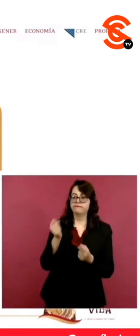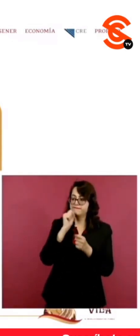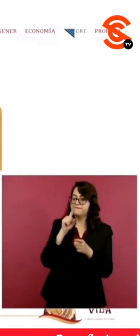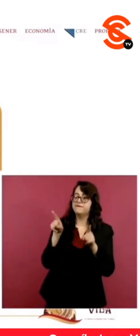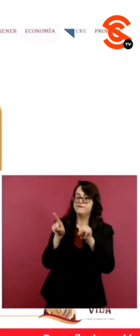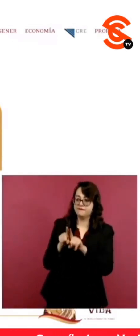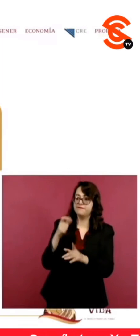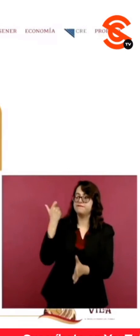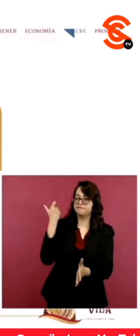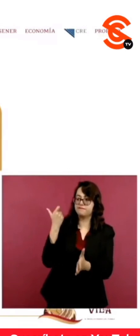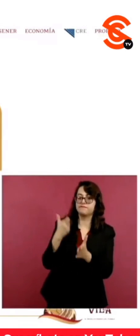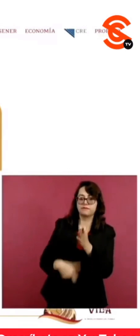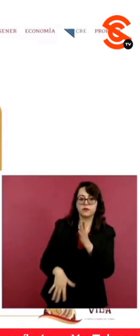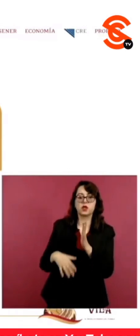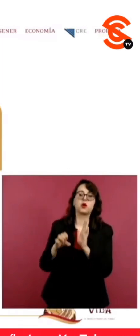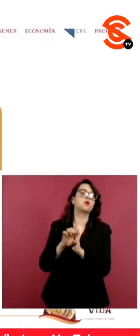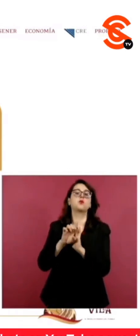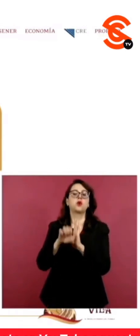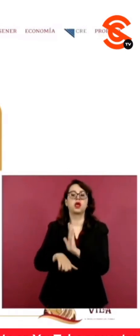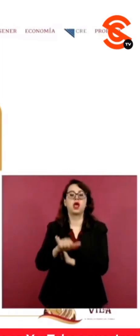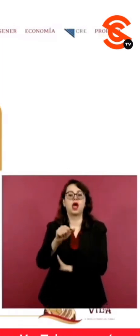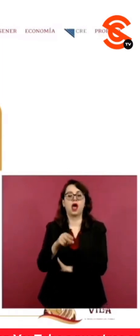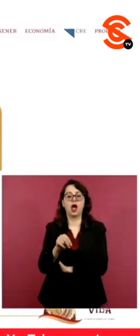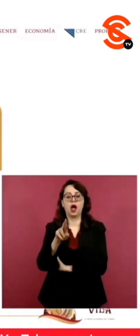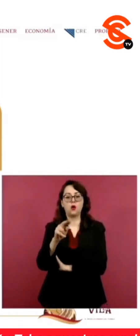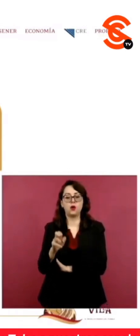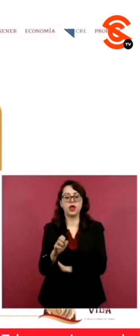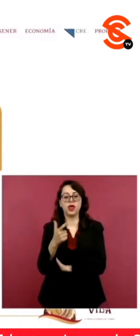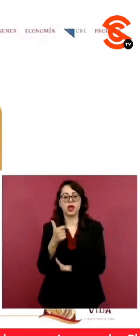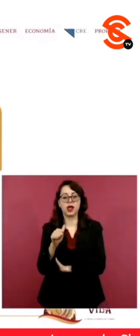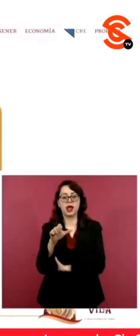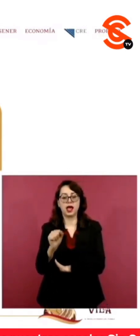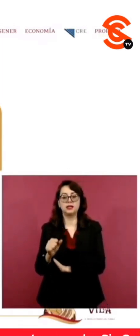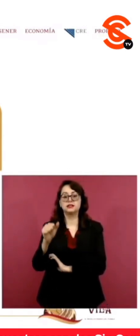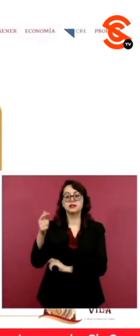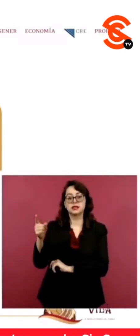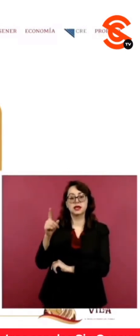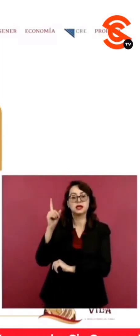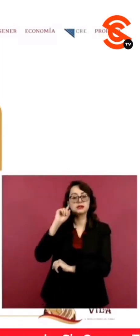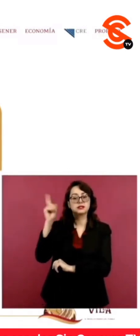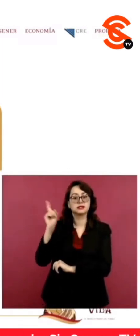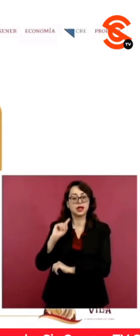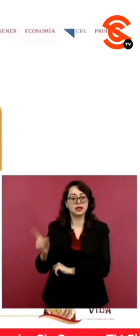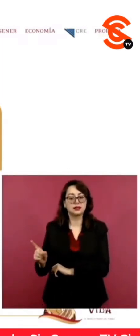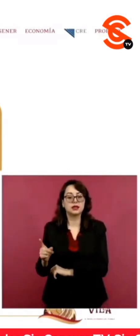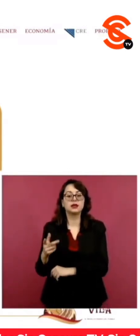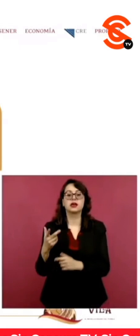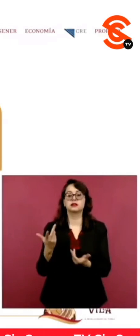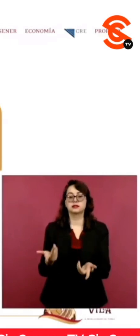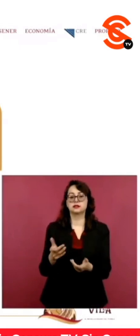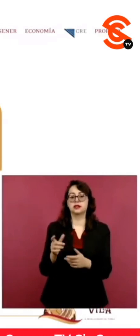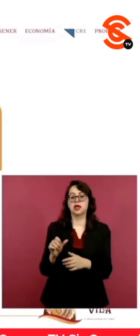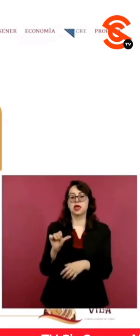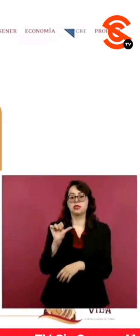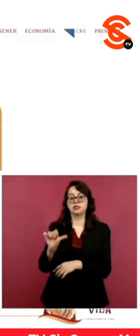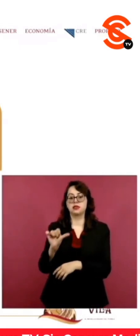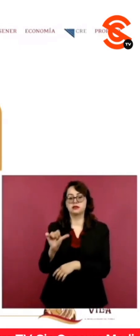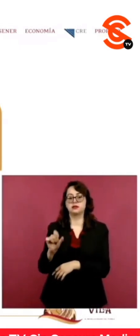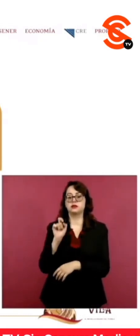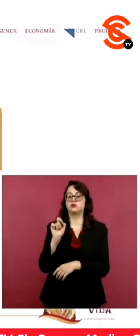del precio máximo, como lo hace Auregas en Morelos, Zacatecas, con un precio al público de